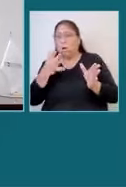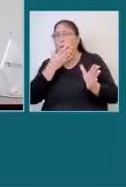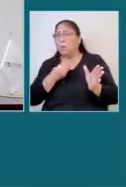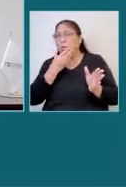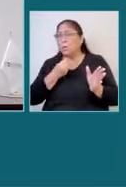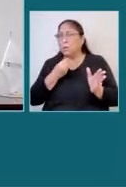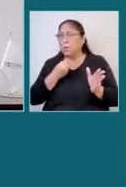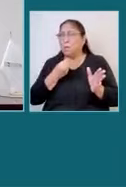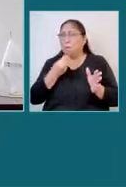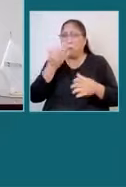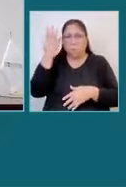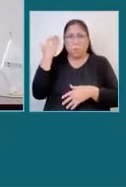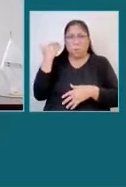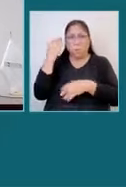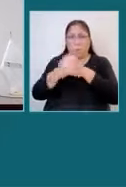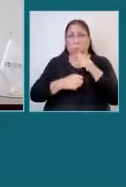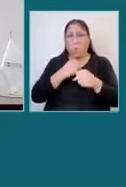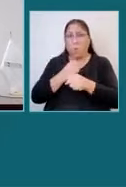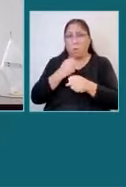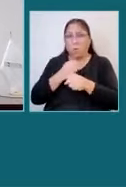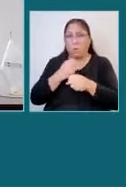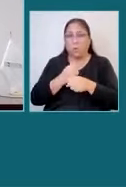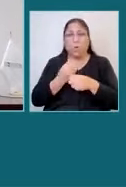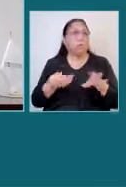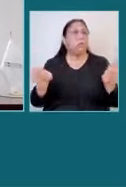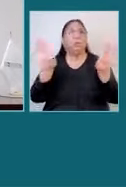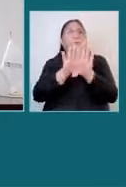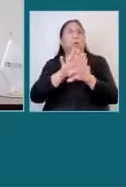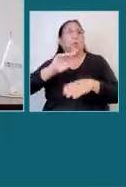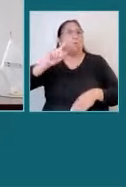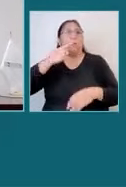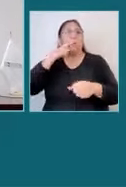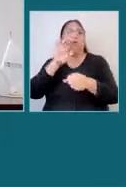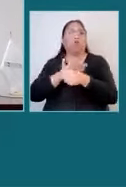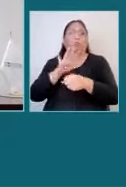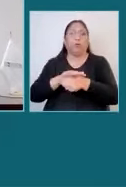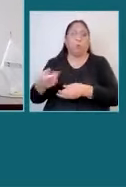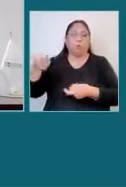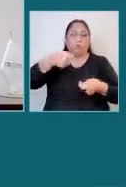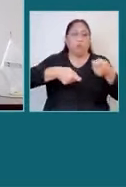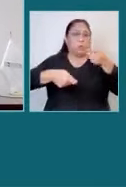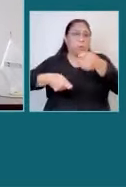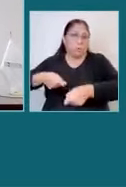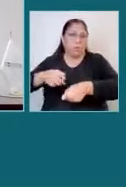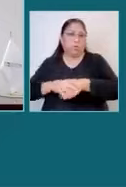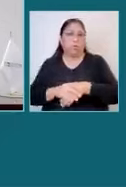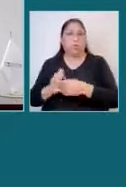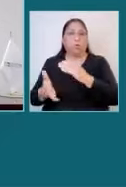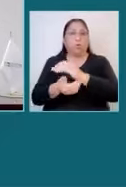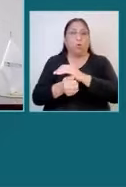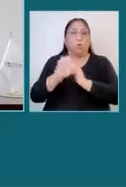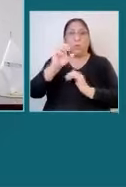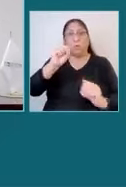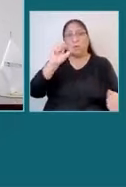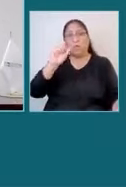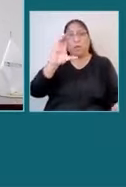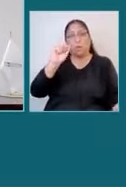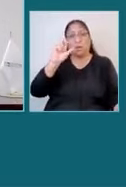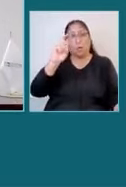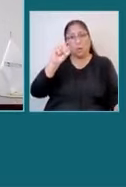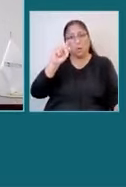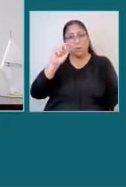pasado se cerró el primer compromiso de inversión con el fondo Salcantay Exponential